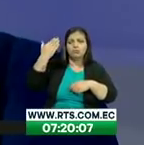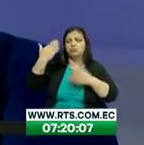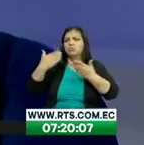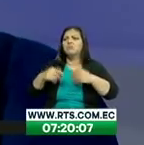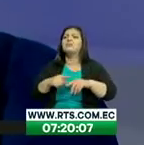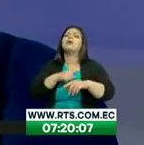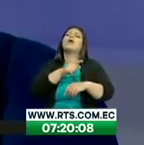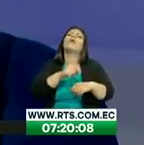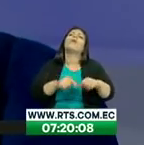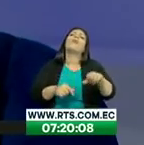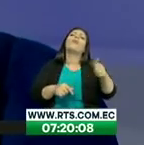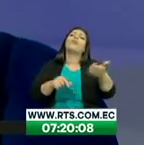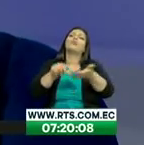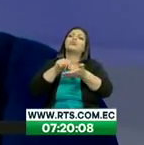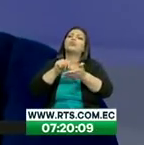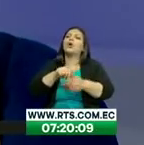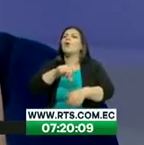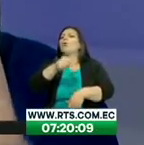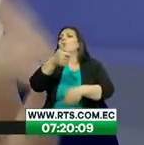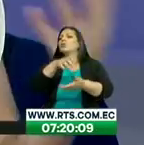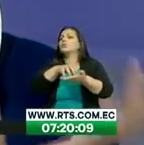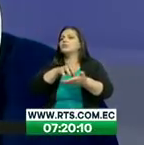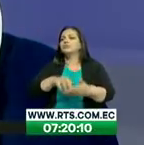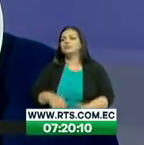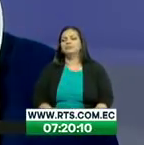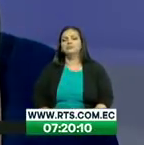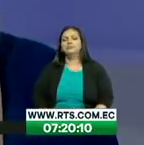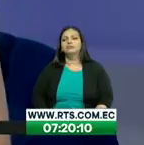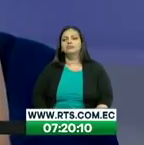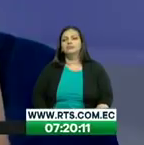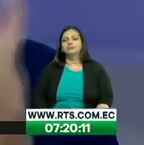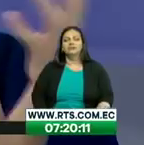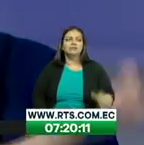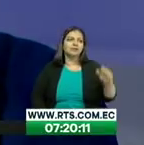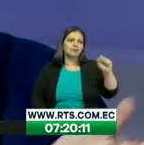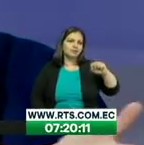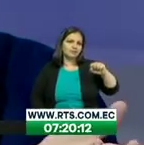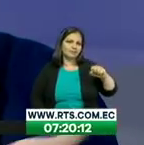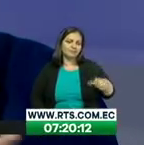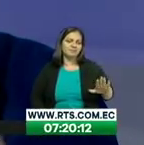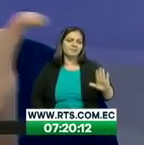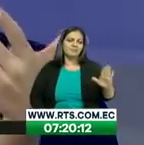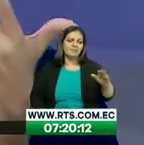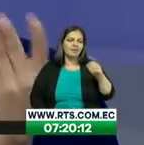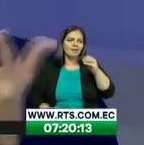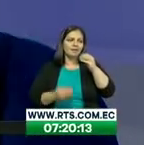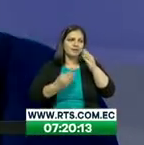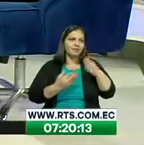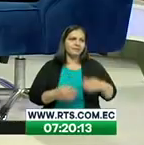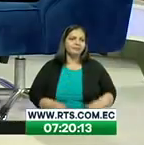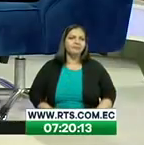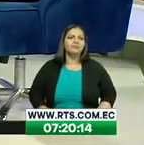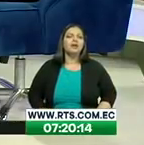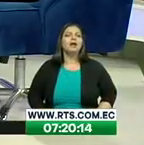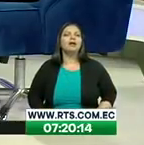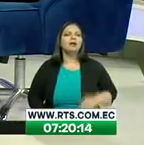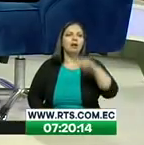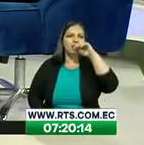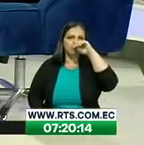que existe entre Guayaquil, que ahorita se está hablando de Guayaquil independiente, incluso se está hablando de federalismo, eso es lo que activó. ¿Y sabe el federalismo aquí?